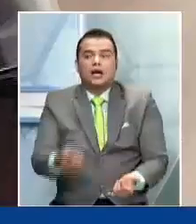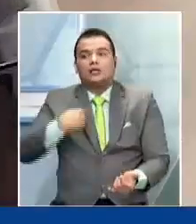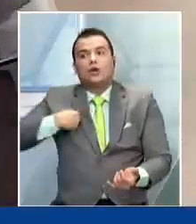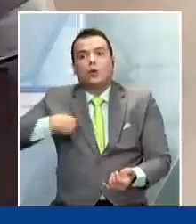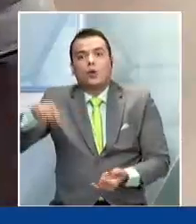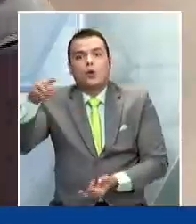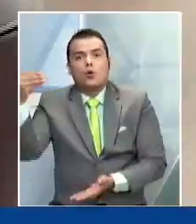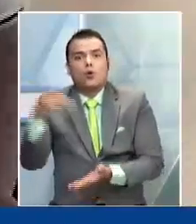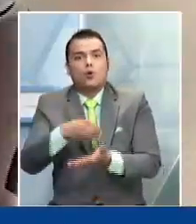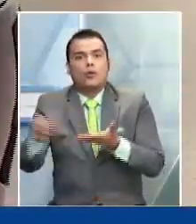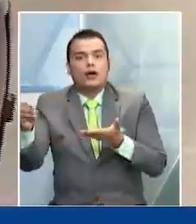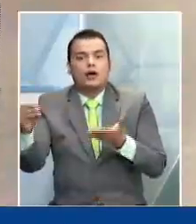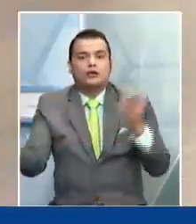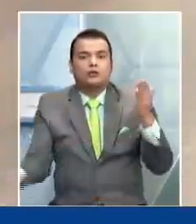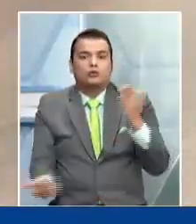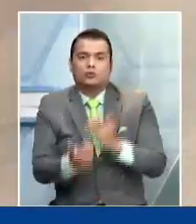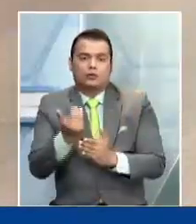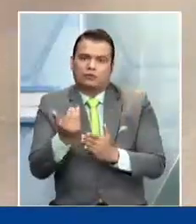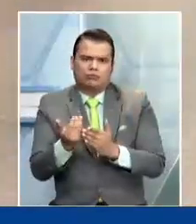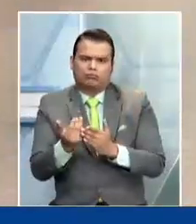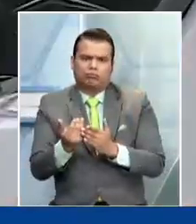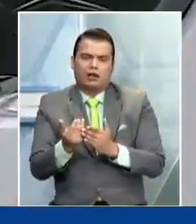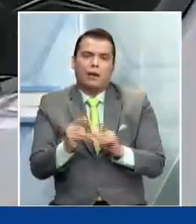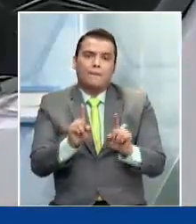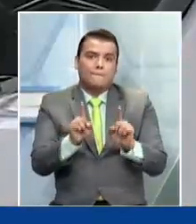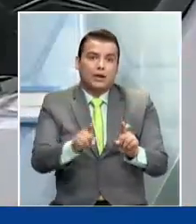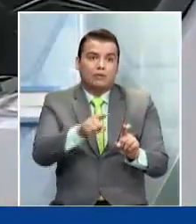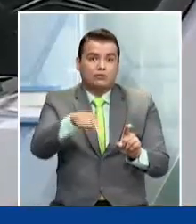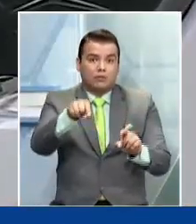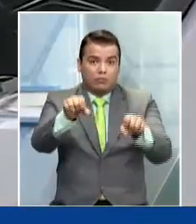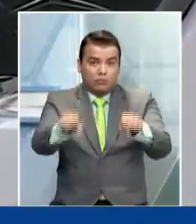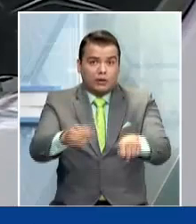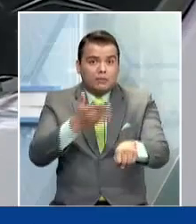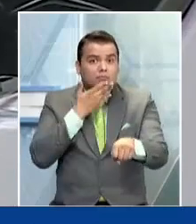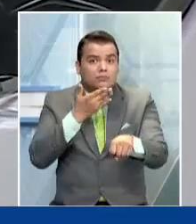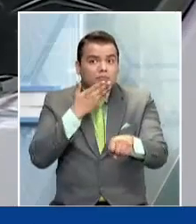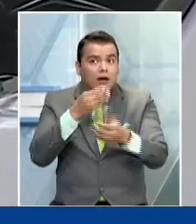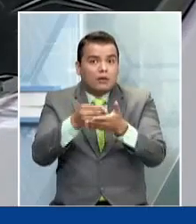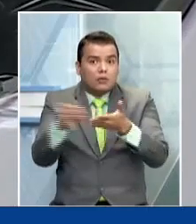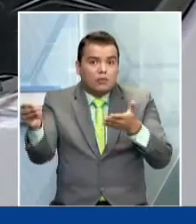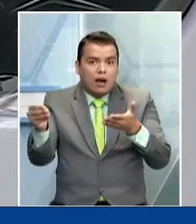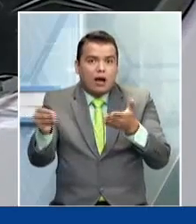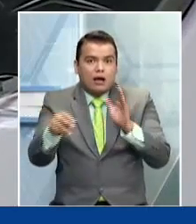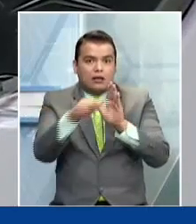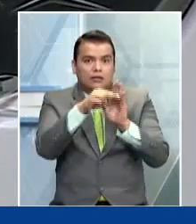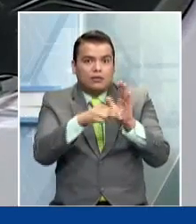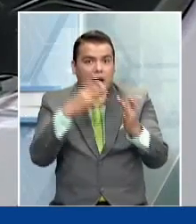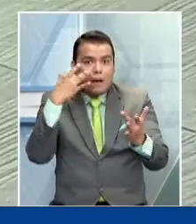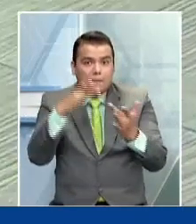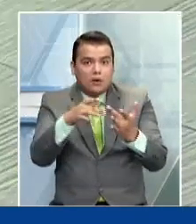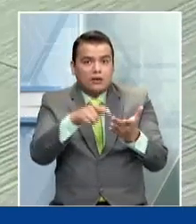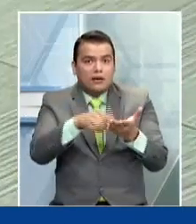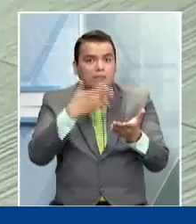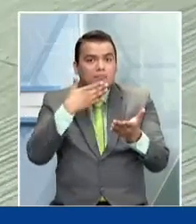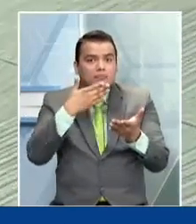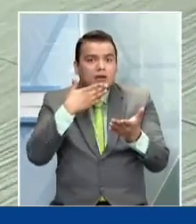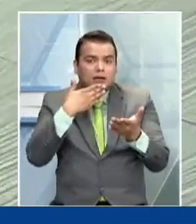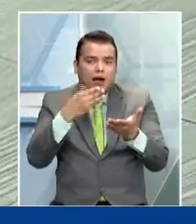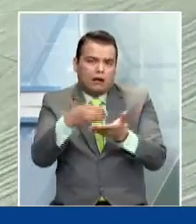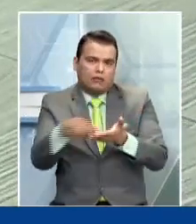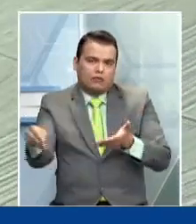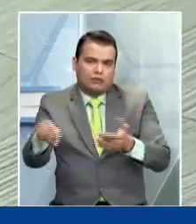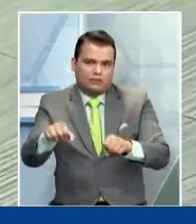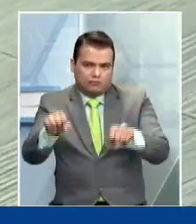pero en la medida de que puedan hacerlo, actualicen su casco a uno que cumpla con las regulaciones de la 1080 para que